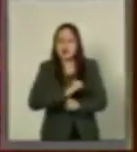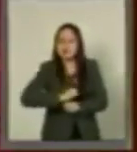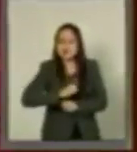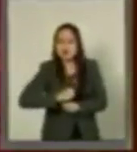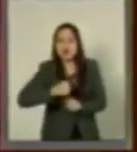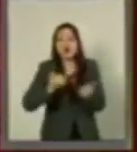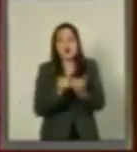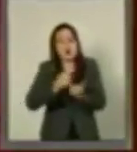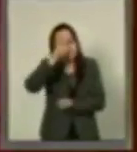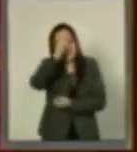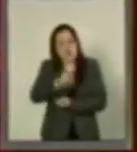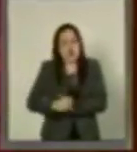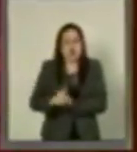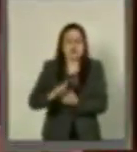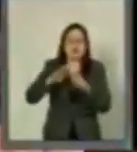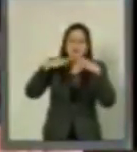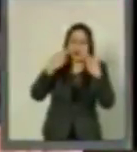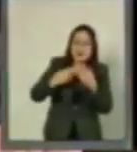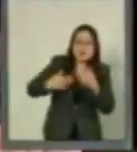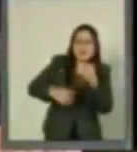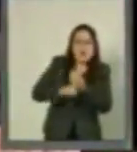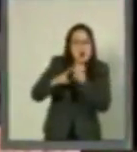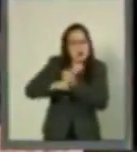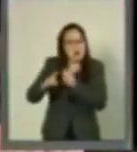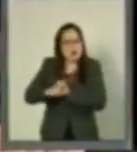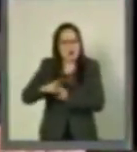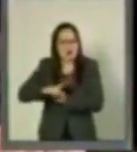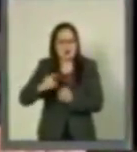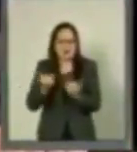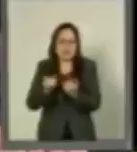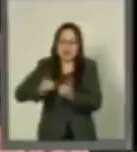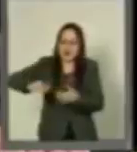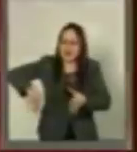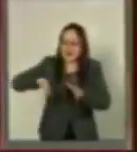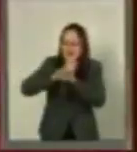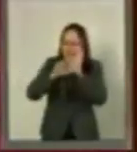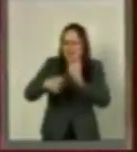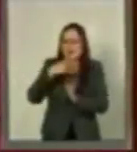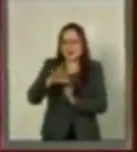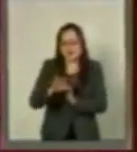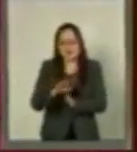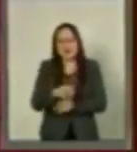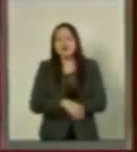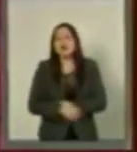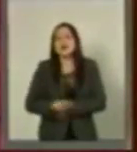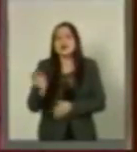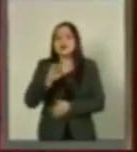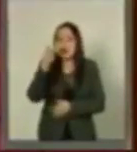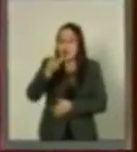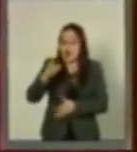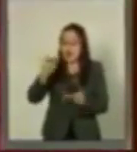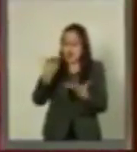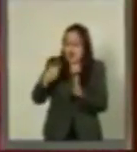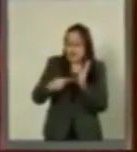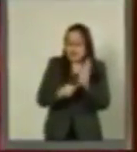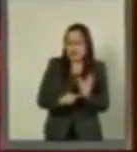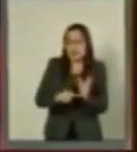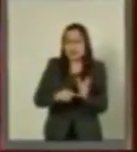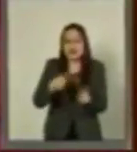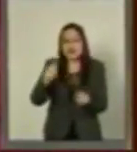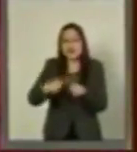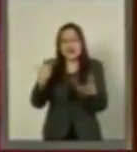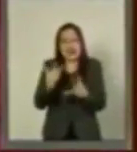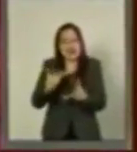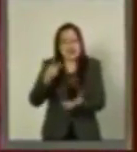más delincuencia. Mal ejemplo ese del choque que, por cierto, si de algo esas características se dieron, es que alguien cometió